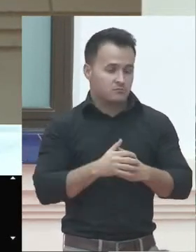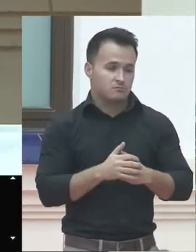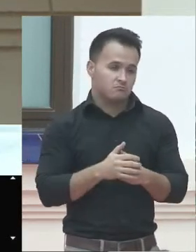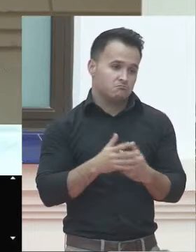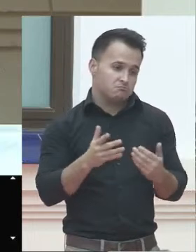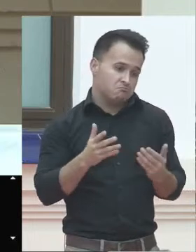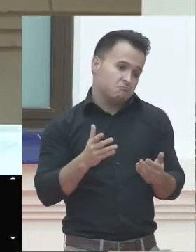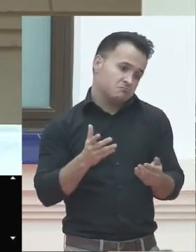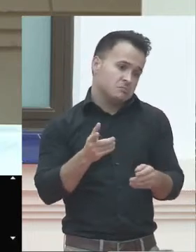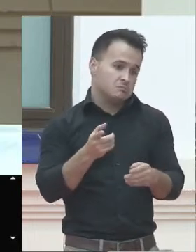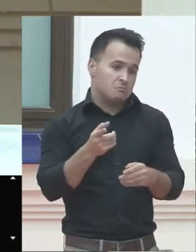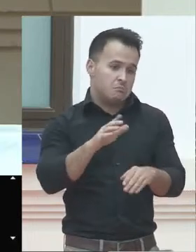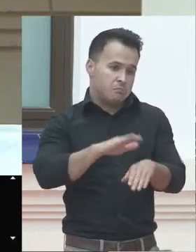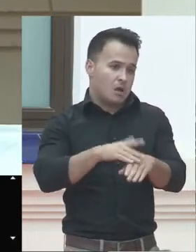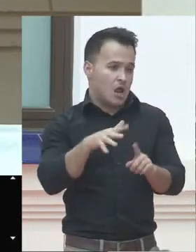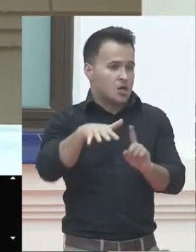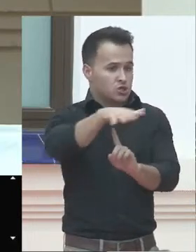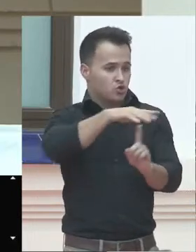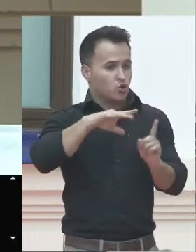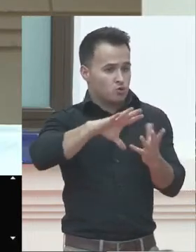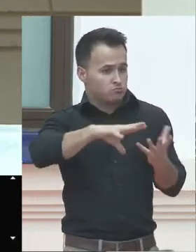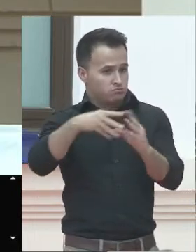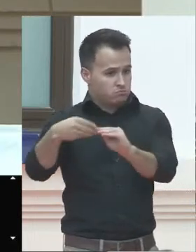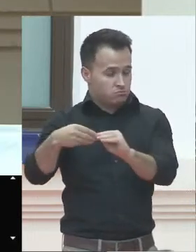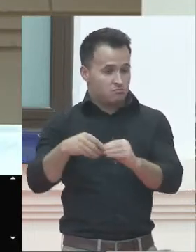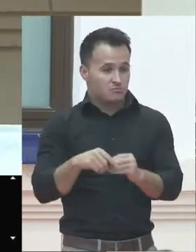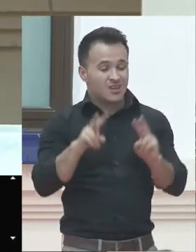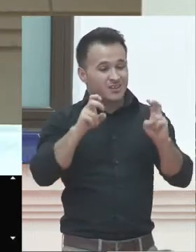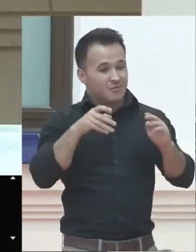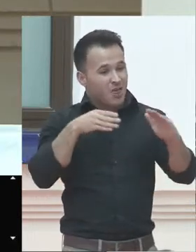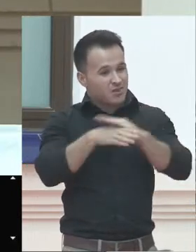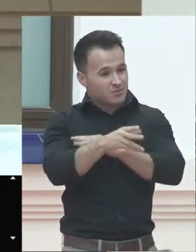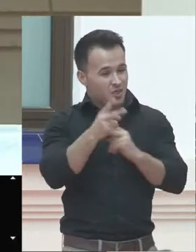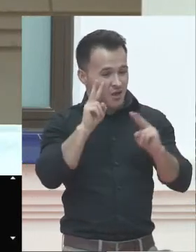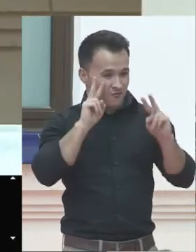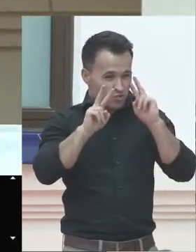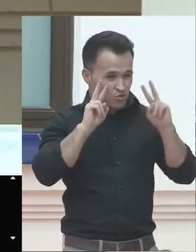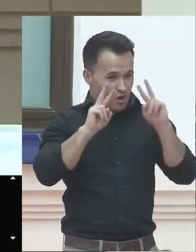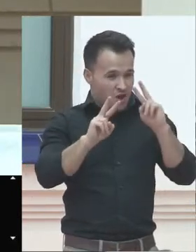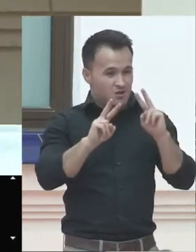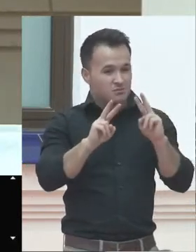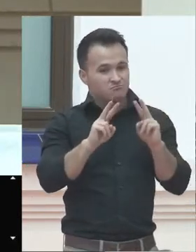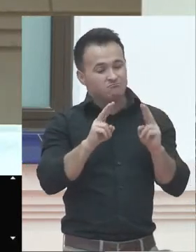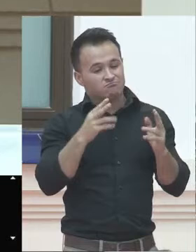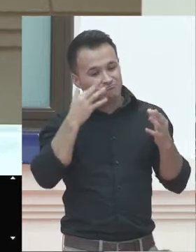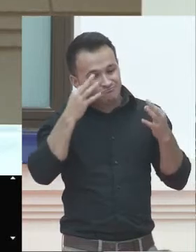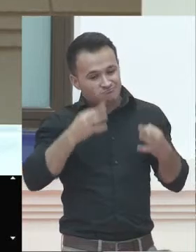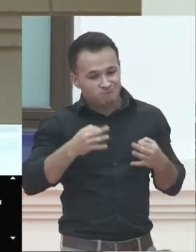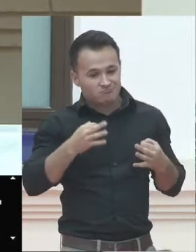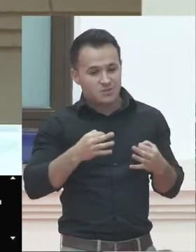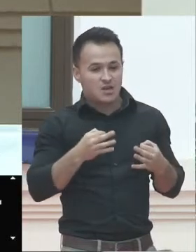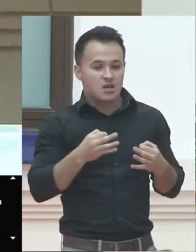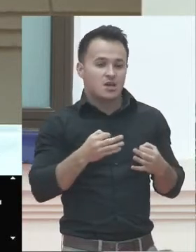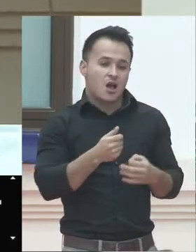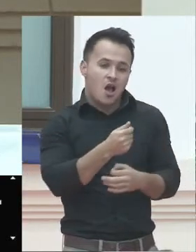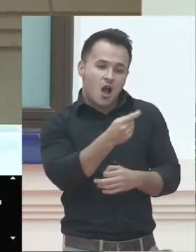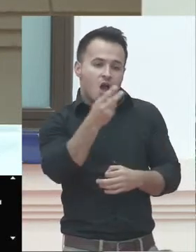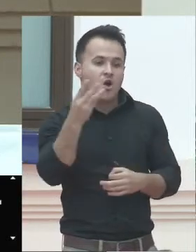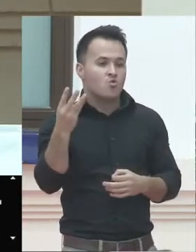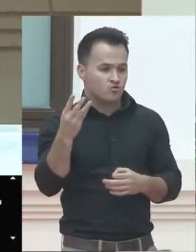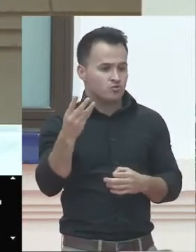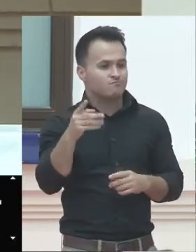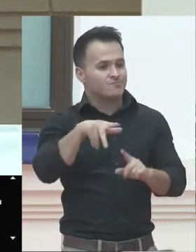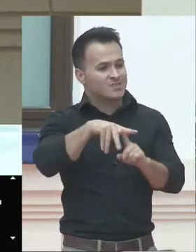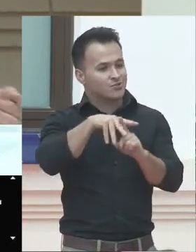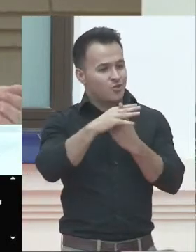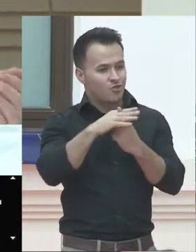otros entornos. En cuanto a la accesibilidad visual, realmente en algunos casos es donde nos podríamos enfrentar a situaciones